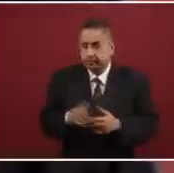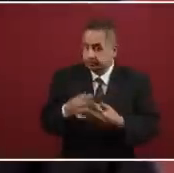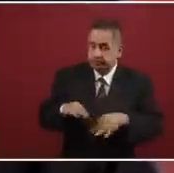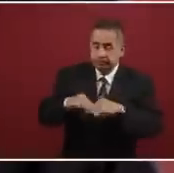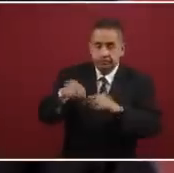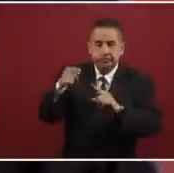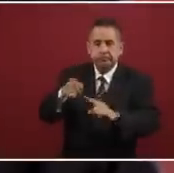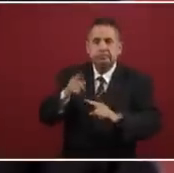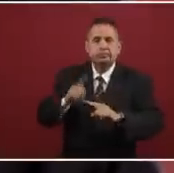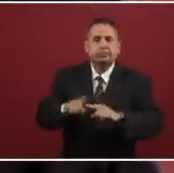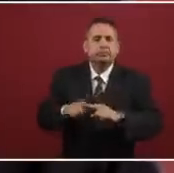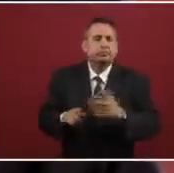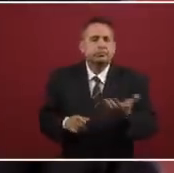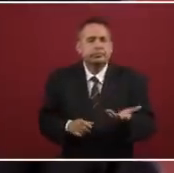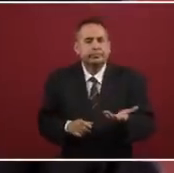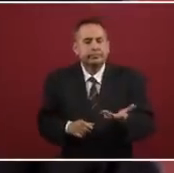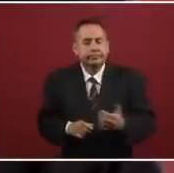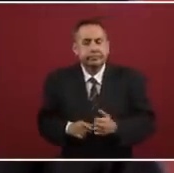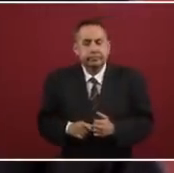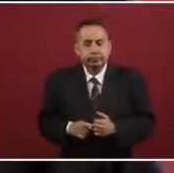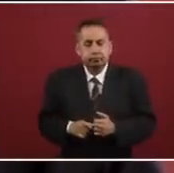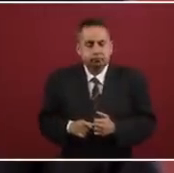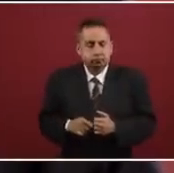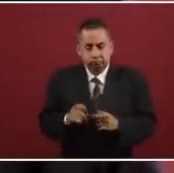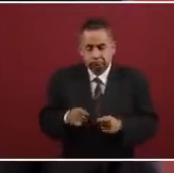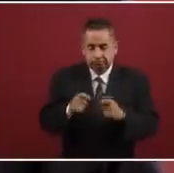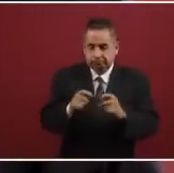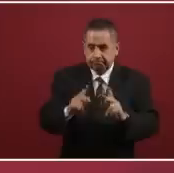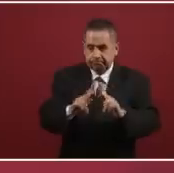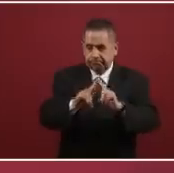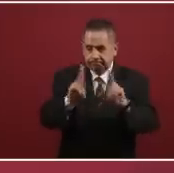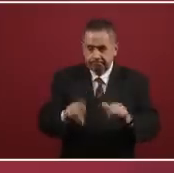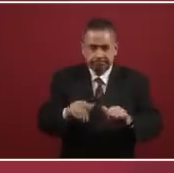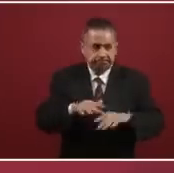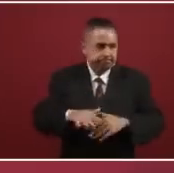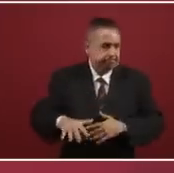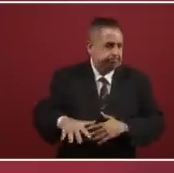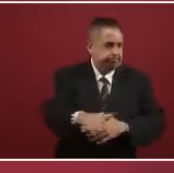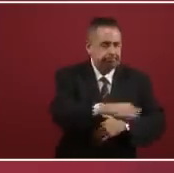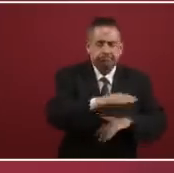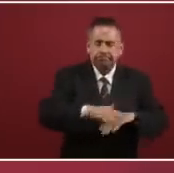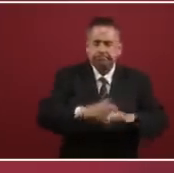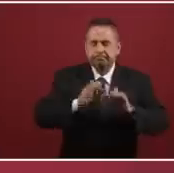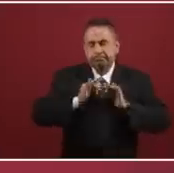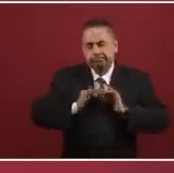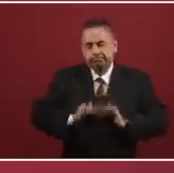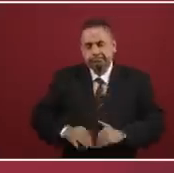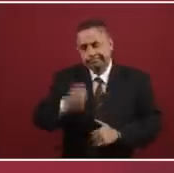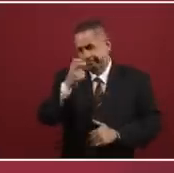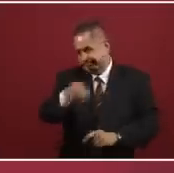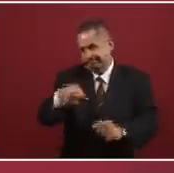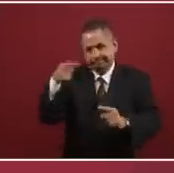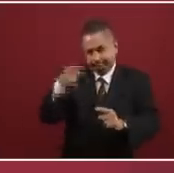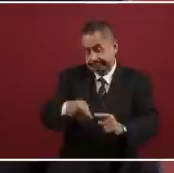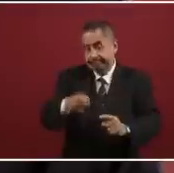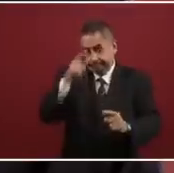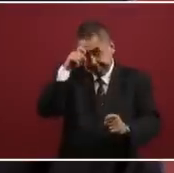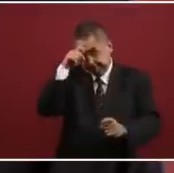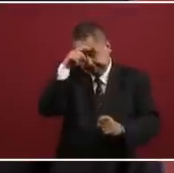principal, el garantizar la paz y la tranquilidad, que eso es todo un